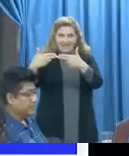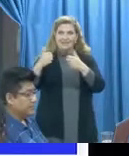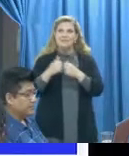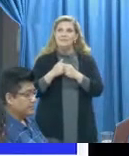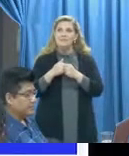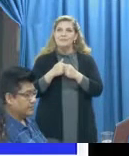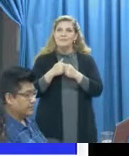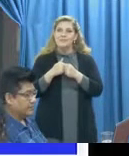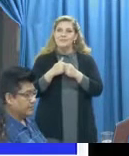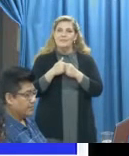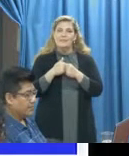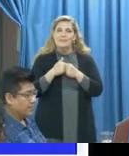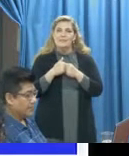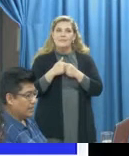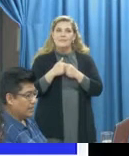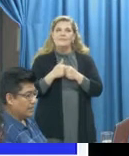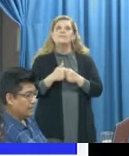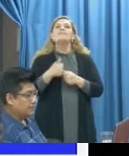y